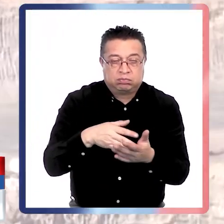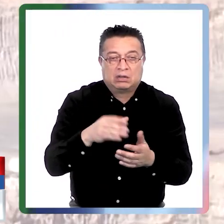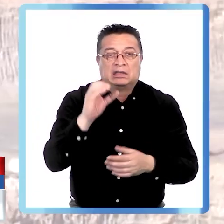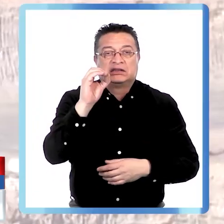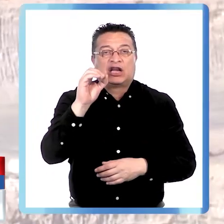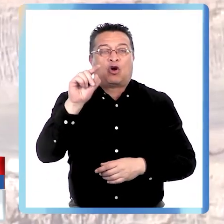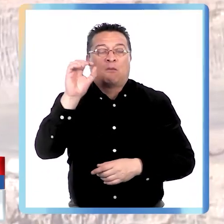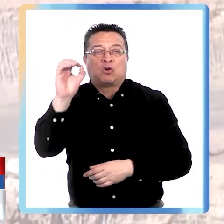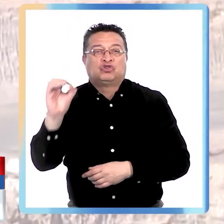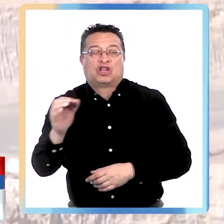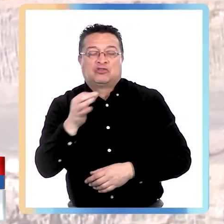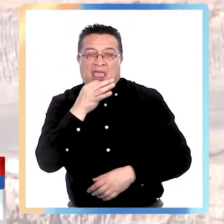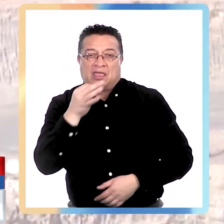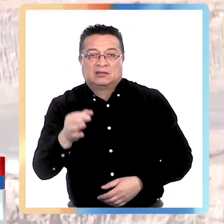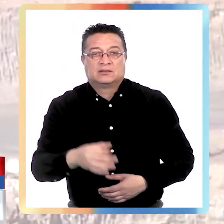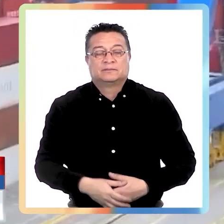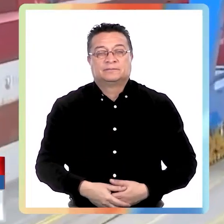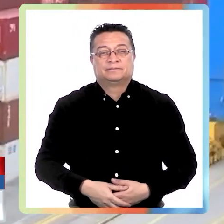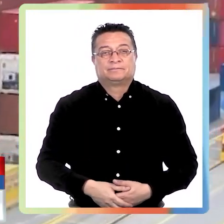estancaría en el 0%.